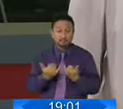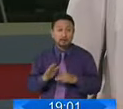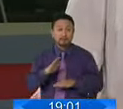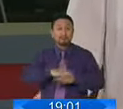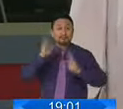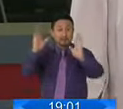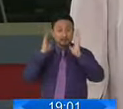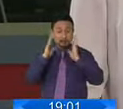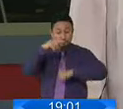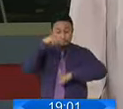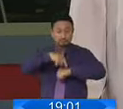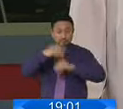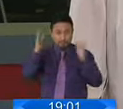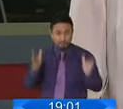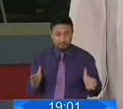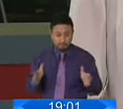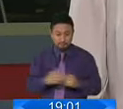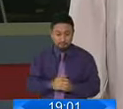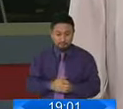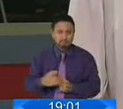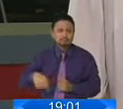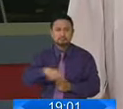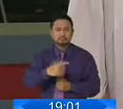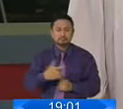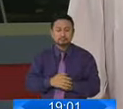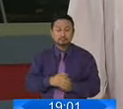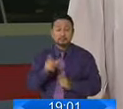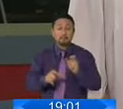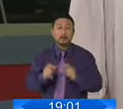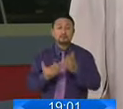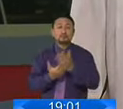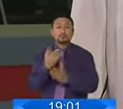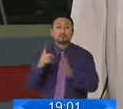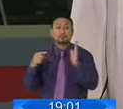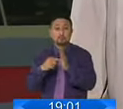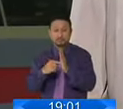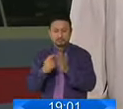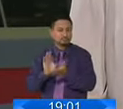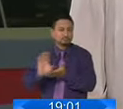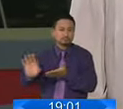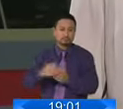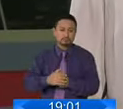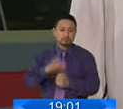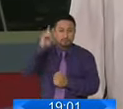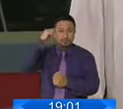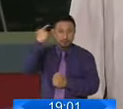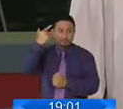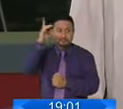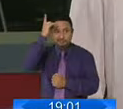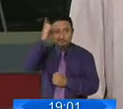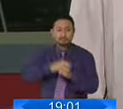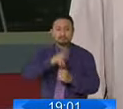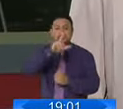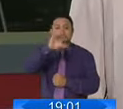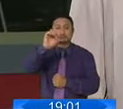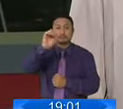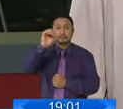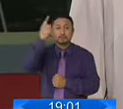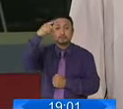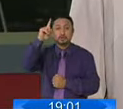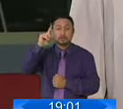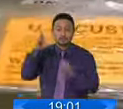atendidos. Además, los miembros expresaron su rechazo al nuevo impuesto aduanero y aseguran que el régimen adeuda 30 millones a este